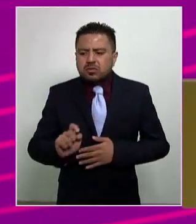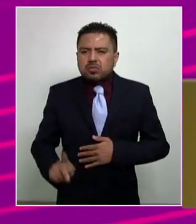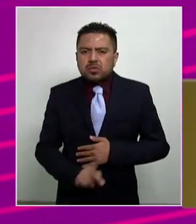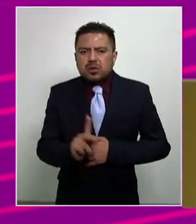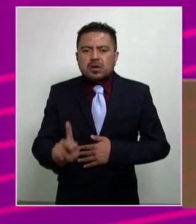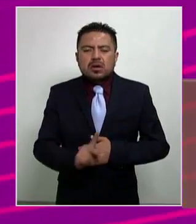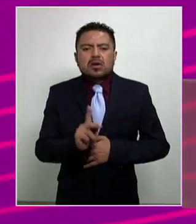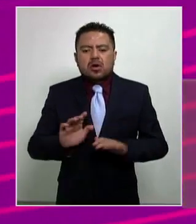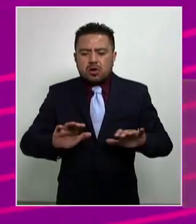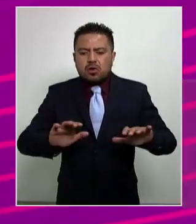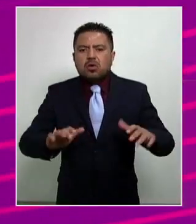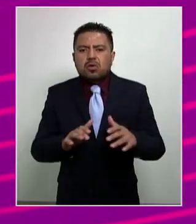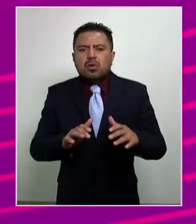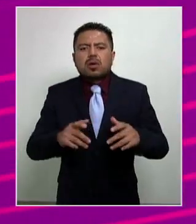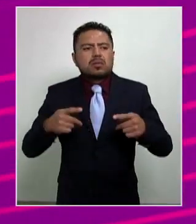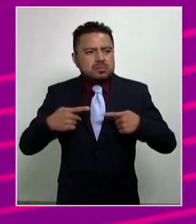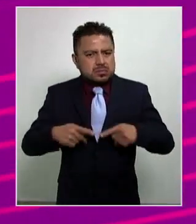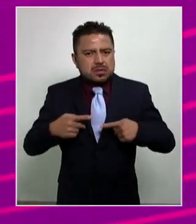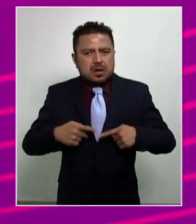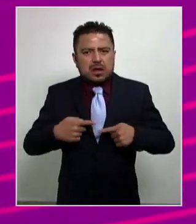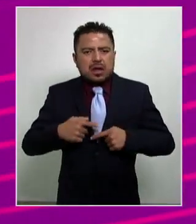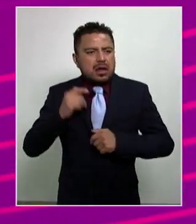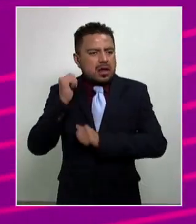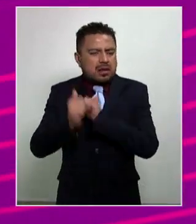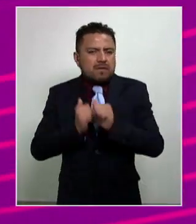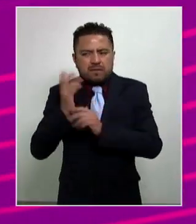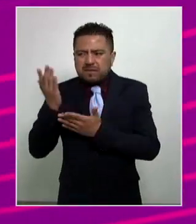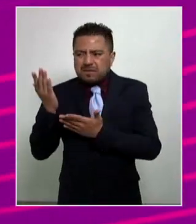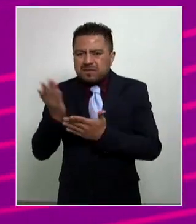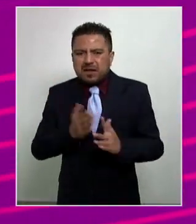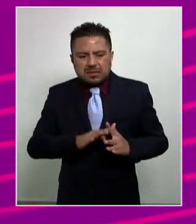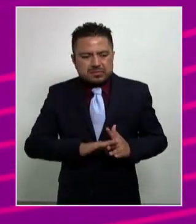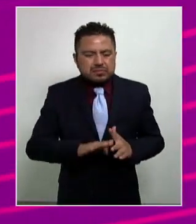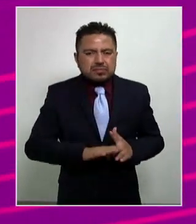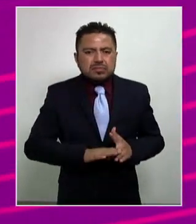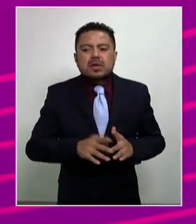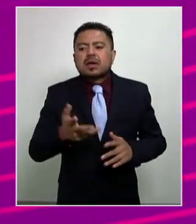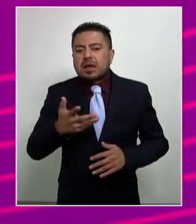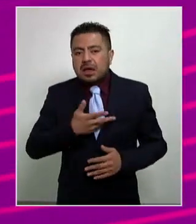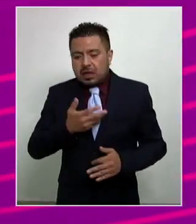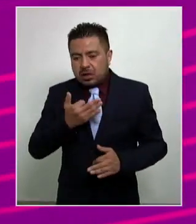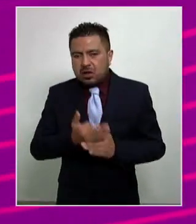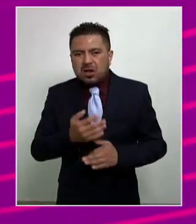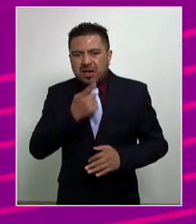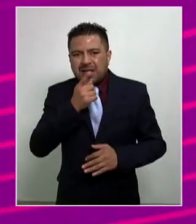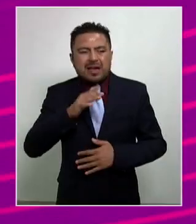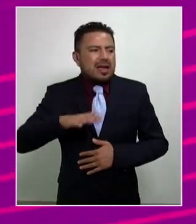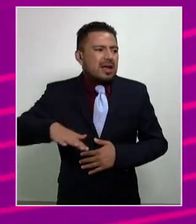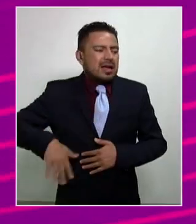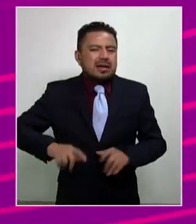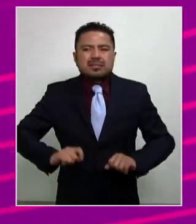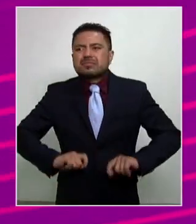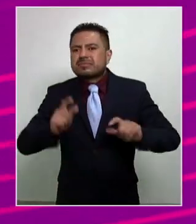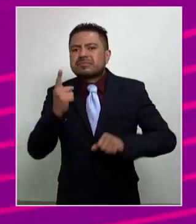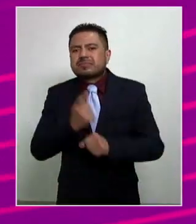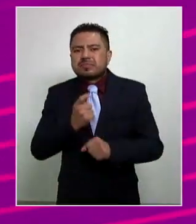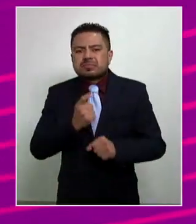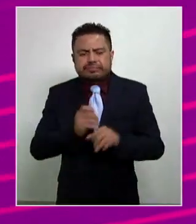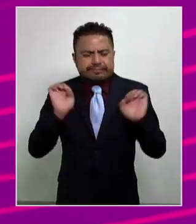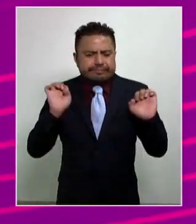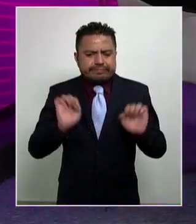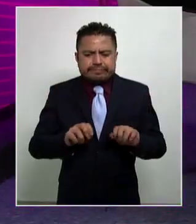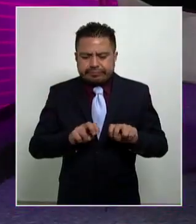pueblos, de las comunidades, de las personas afromexicanas. Y tenemos, como les decía en el primer bloque, un panel de